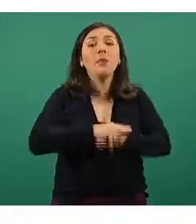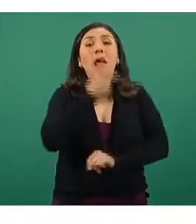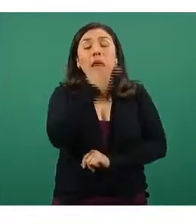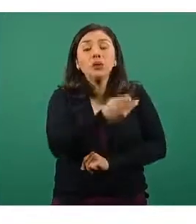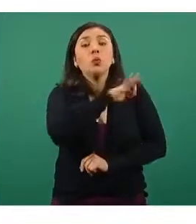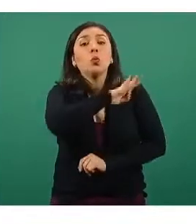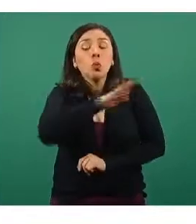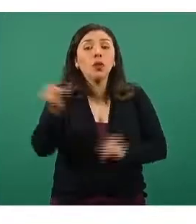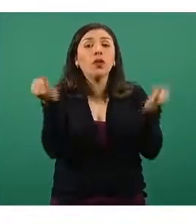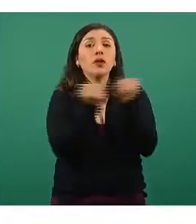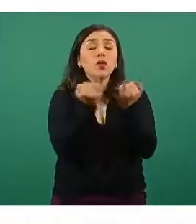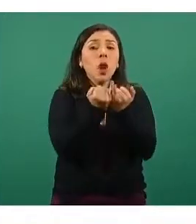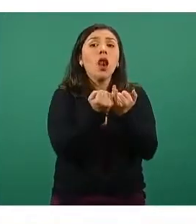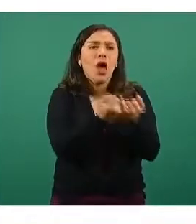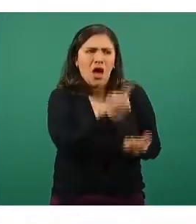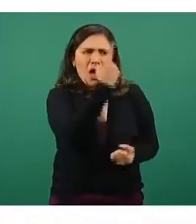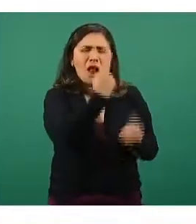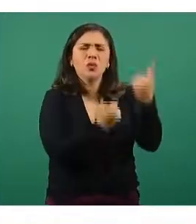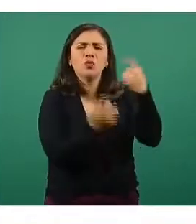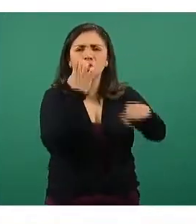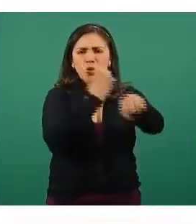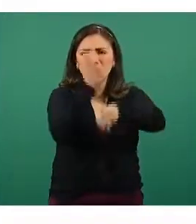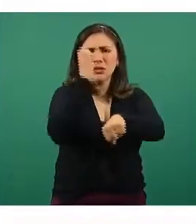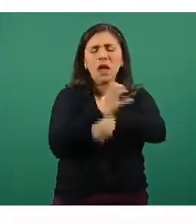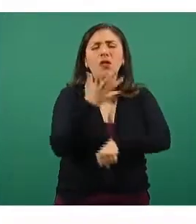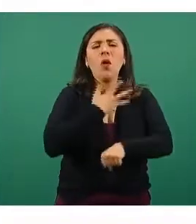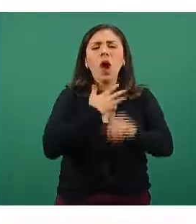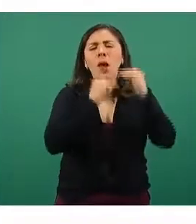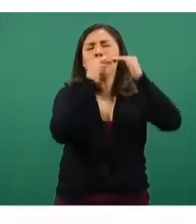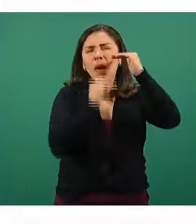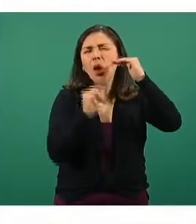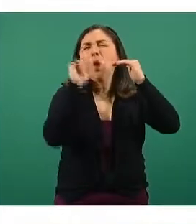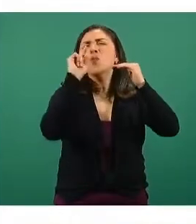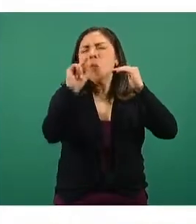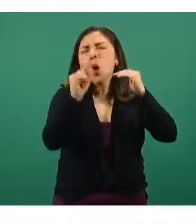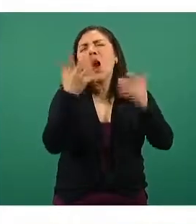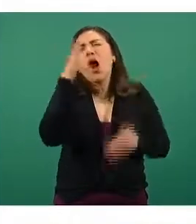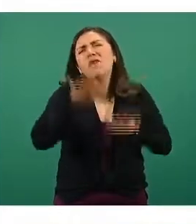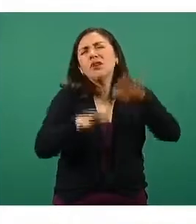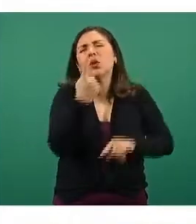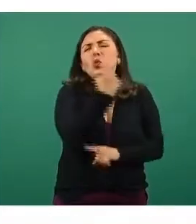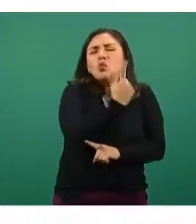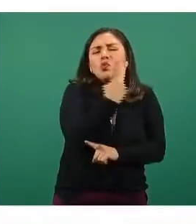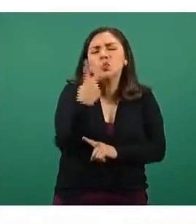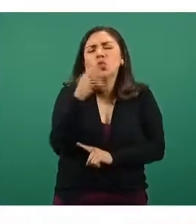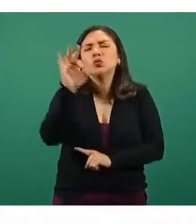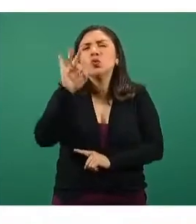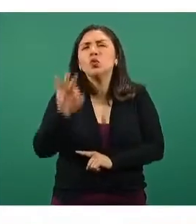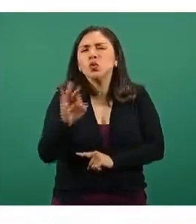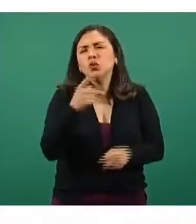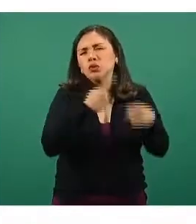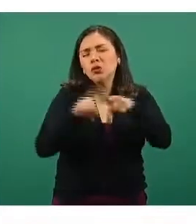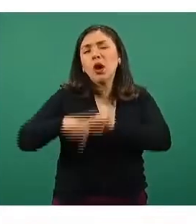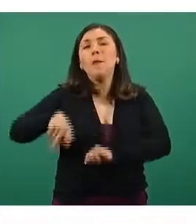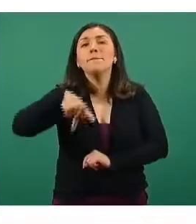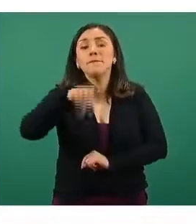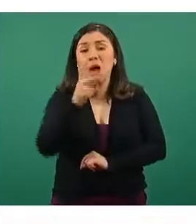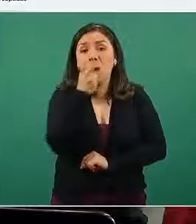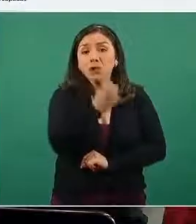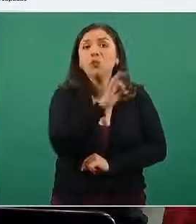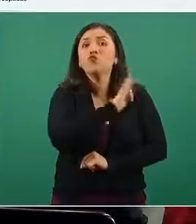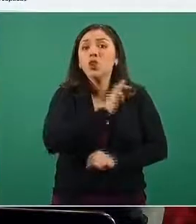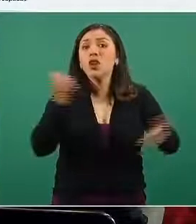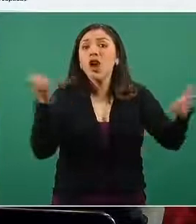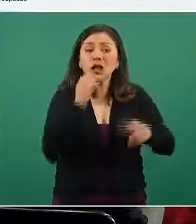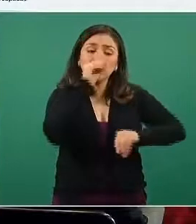permiten, inclusive en algunas de estas entidades, notarán ustedes disminuciones, aunque pocas, de 1 o 2 puntos porcentuales, pero entonces está logrando